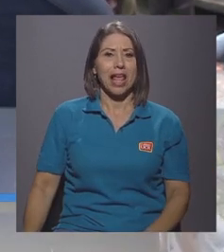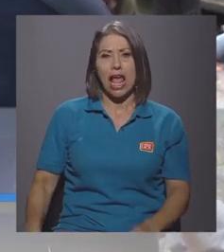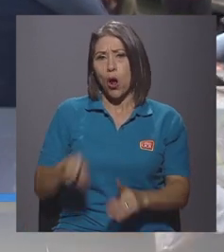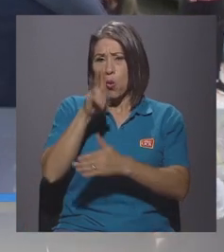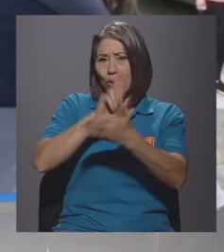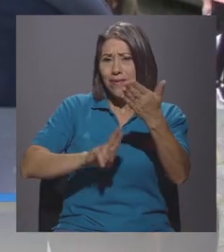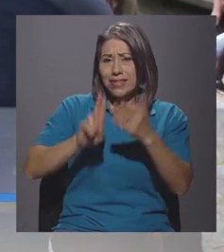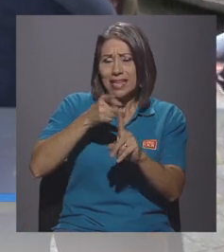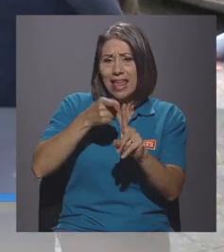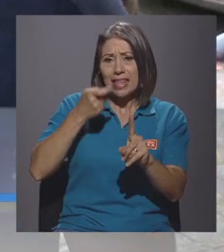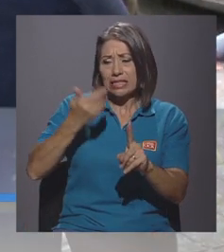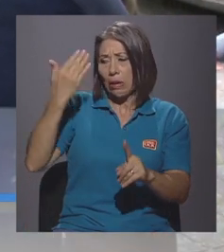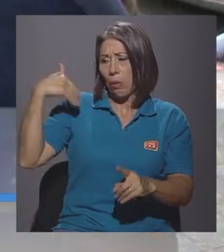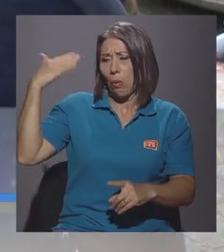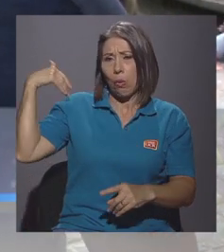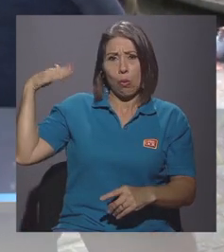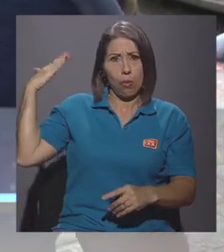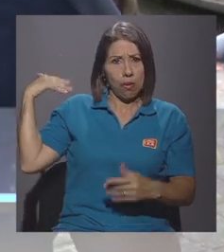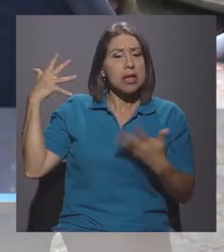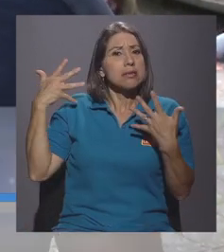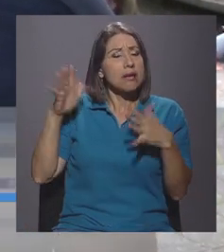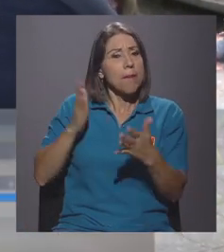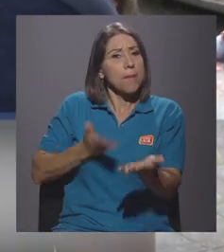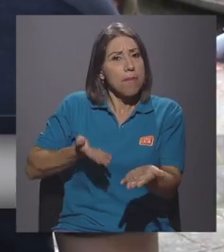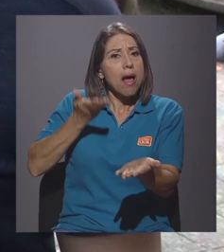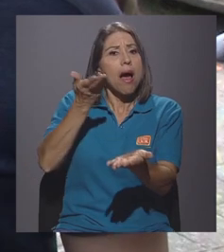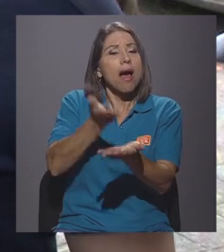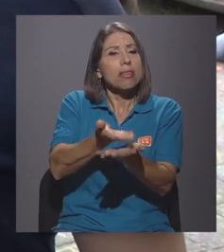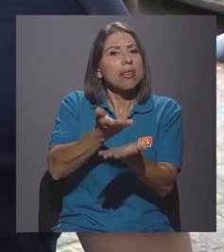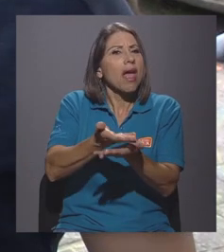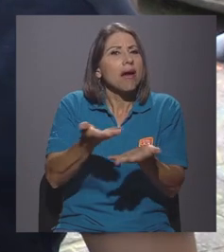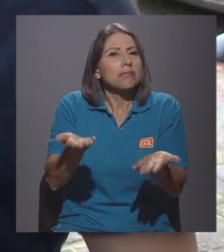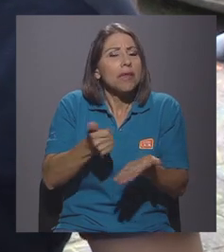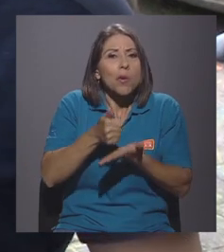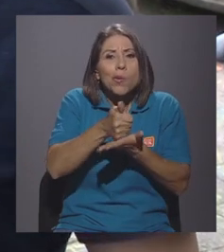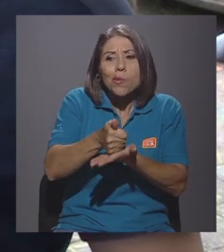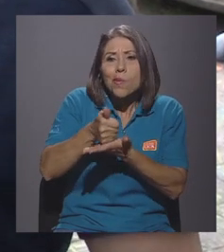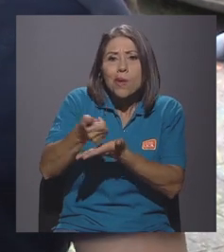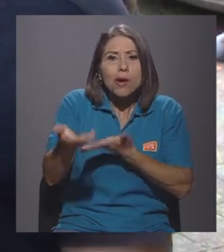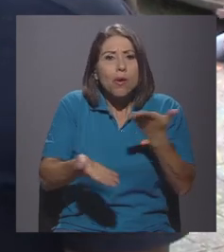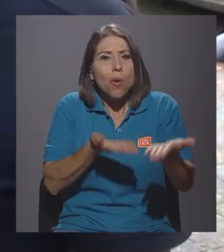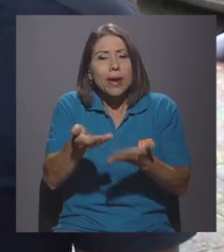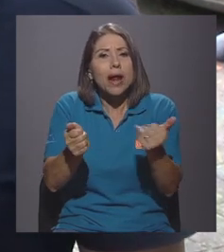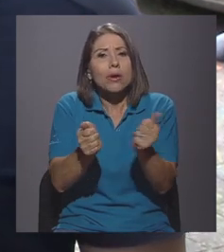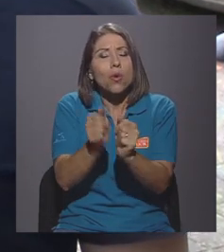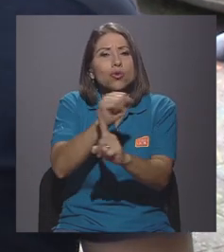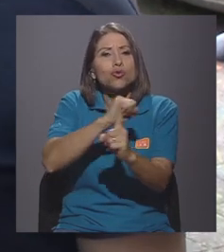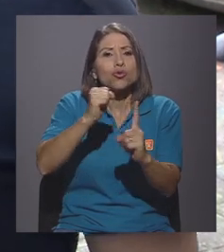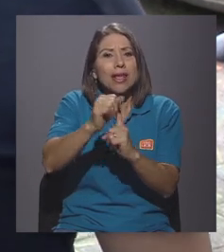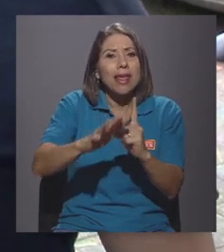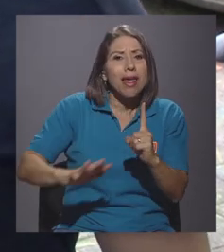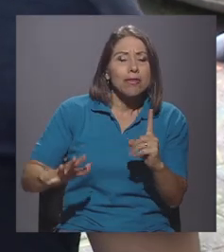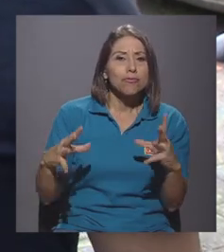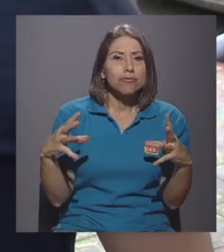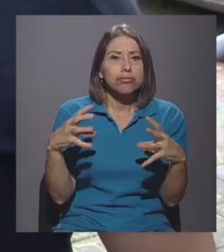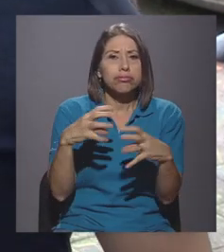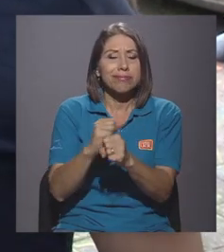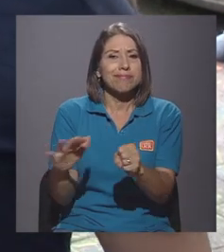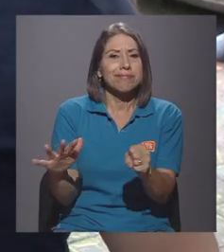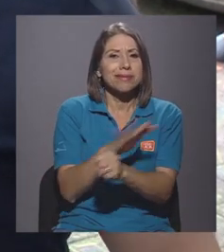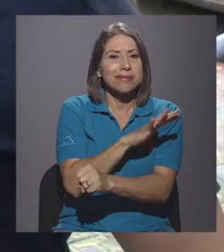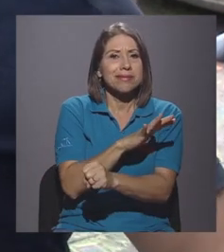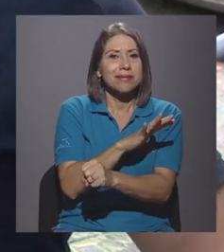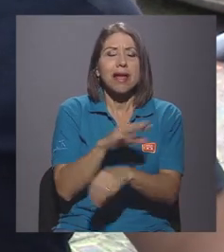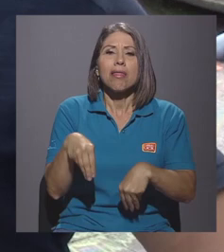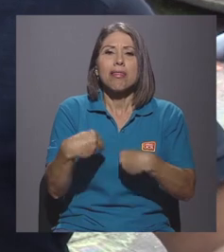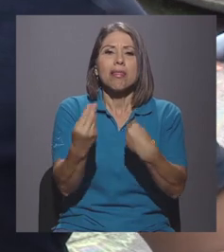sus inicios, plantea cooperar con la sociedad, ser una parte integral de la sociedad, brindándole todo